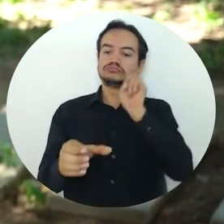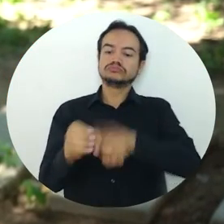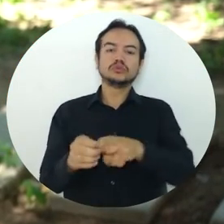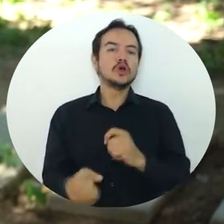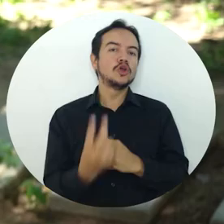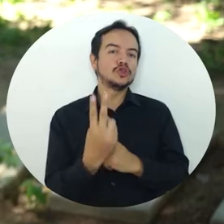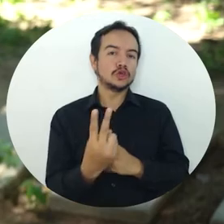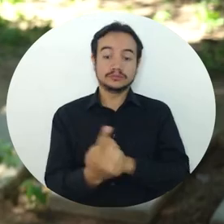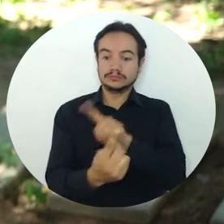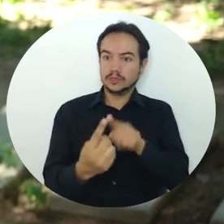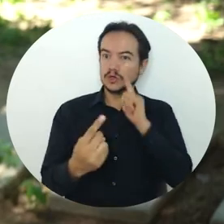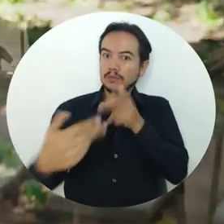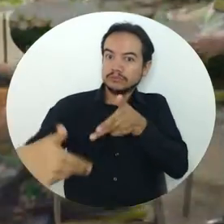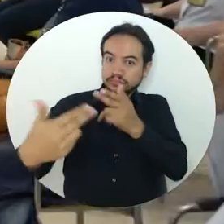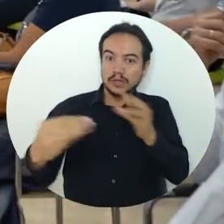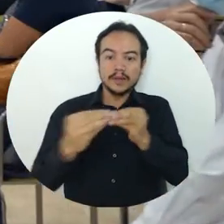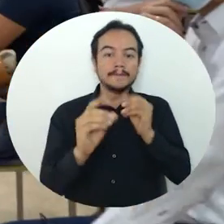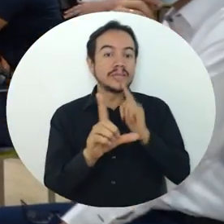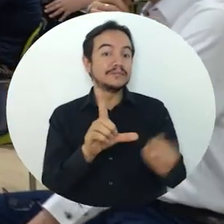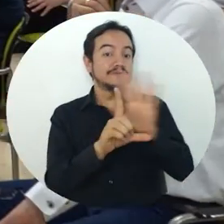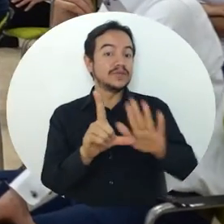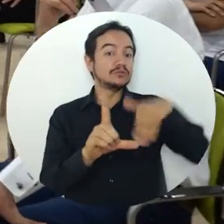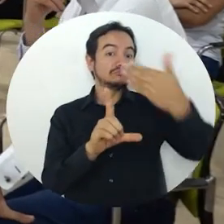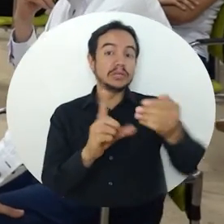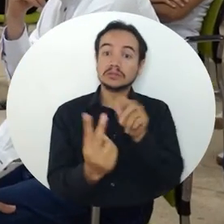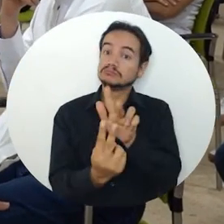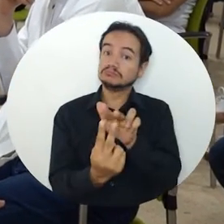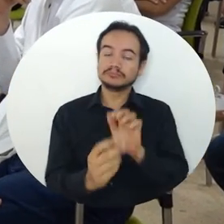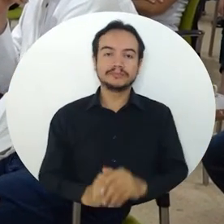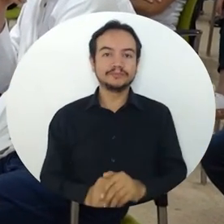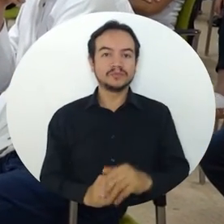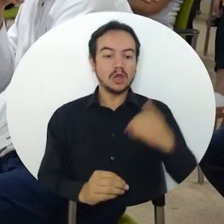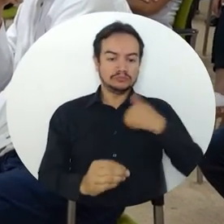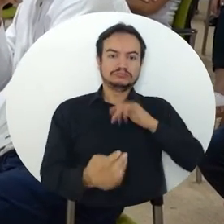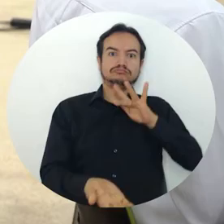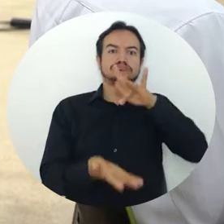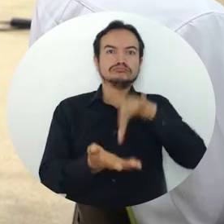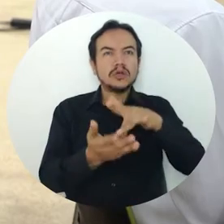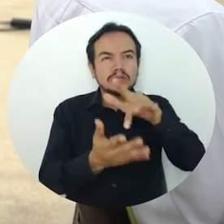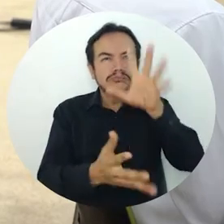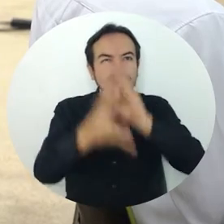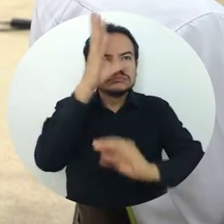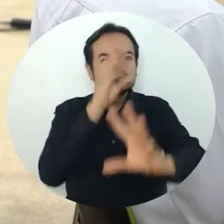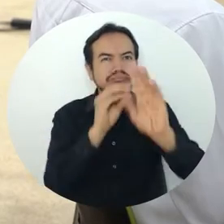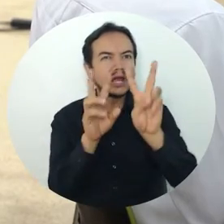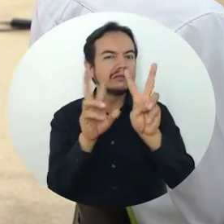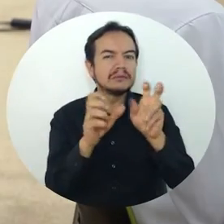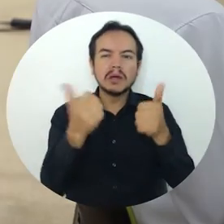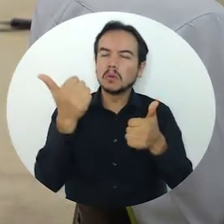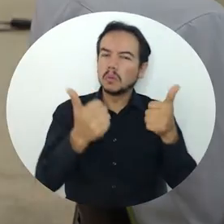sincrónica, sino también a través de un póster video. Los participantes de esta actividad podrán profundizar sus conocimientos en